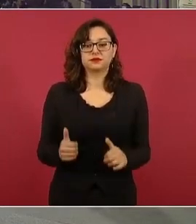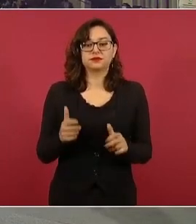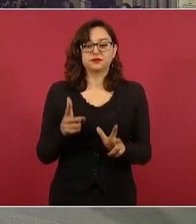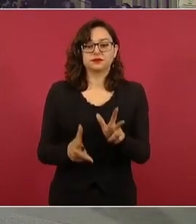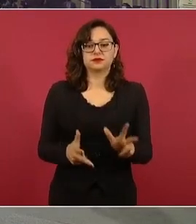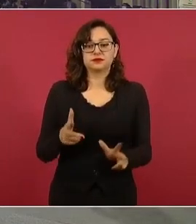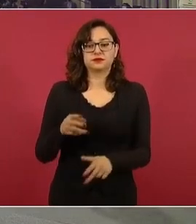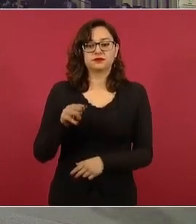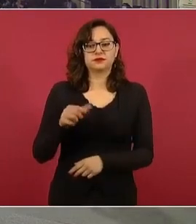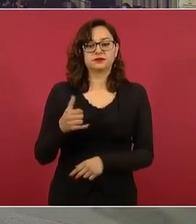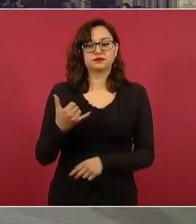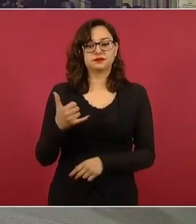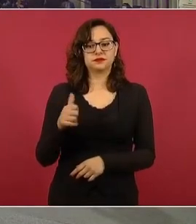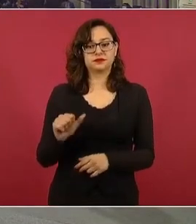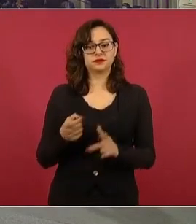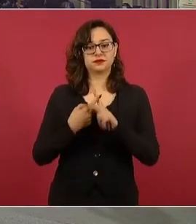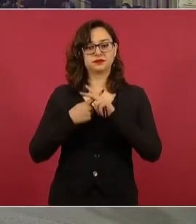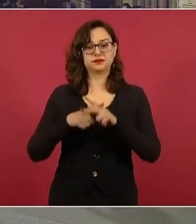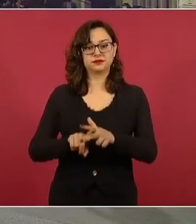Empezamos.